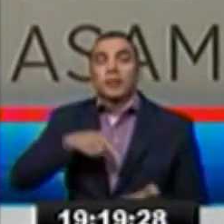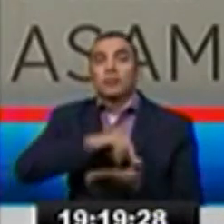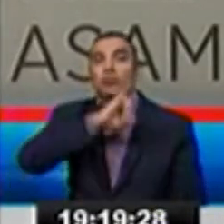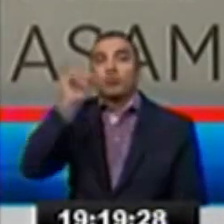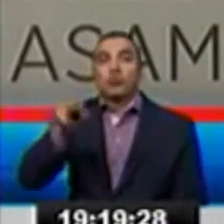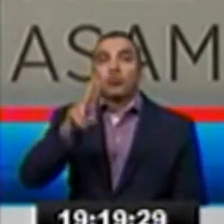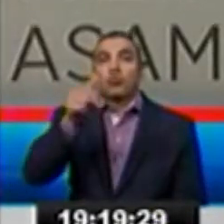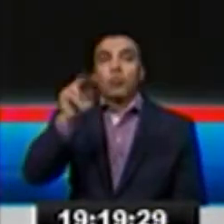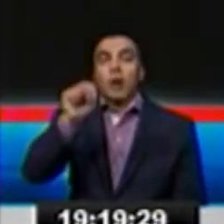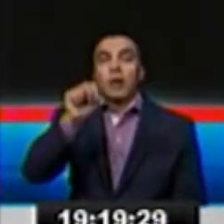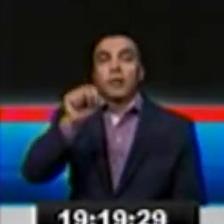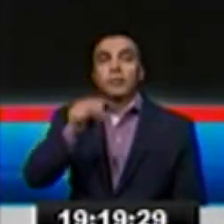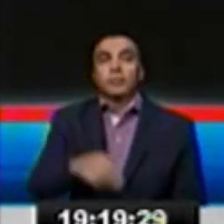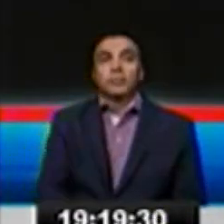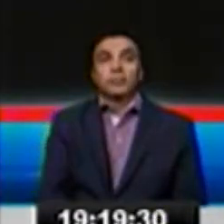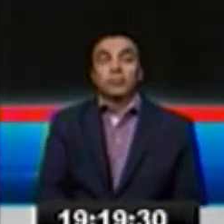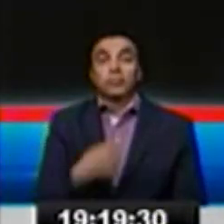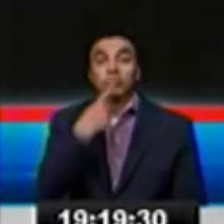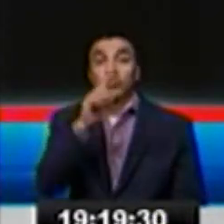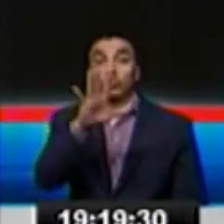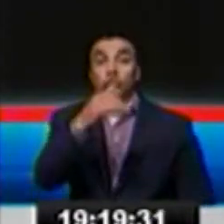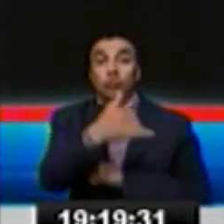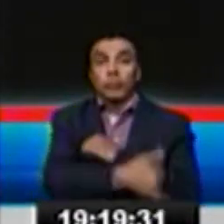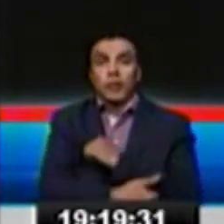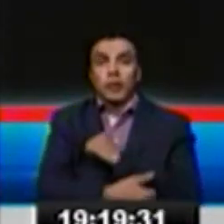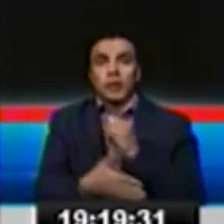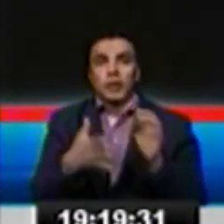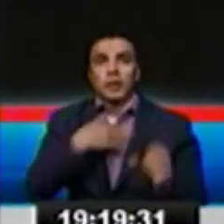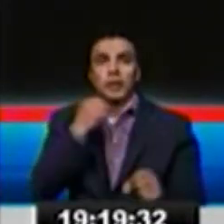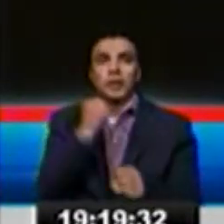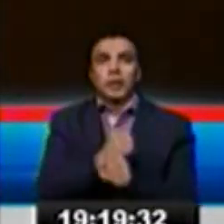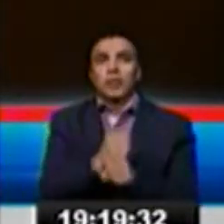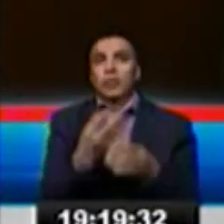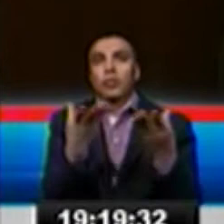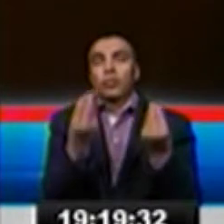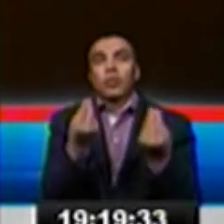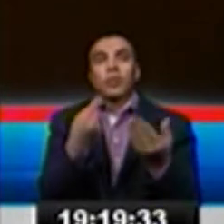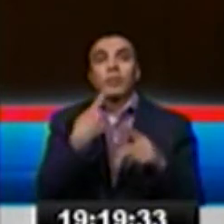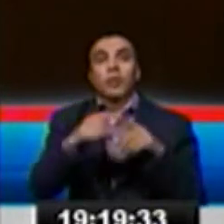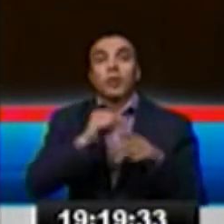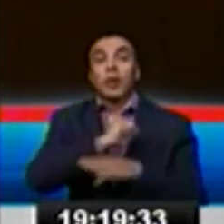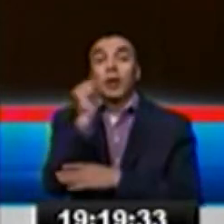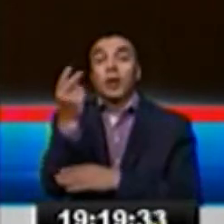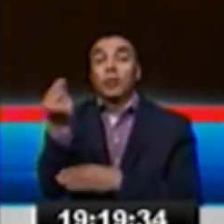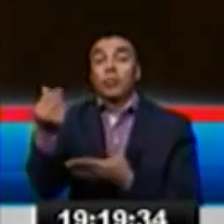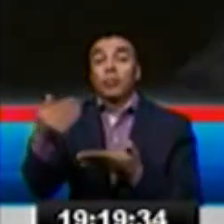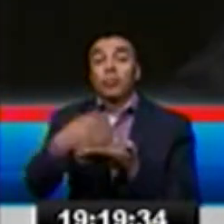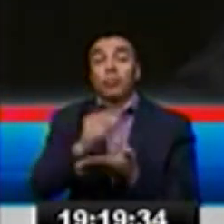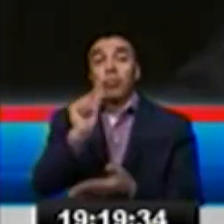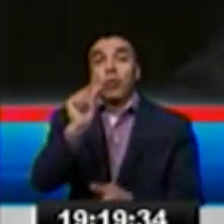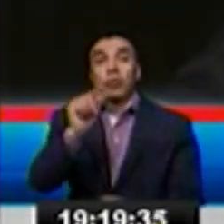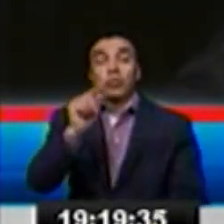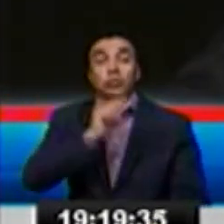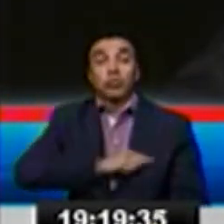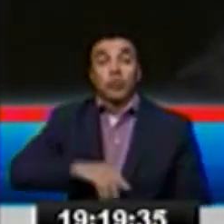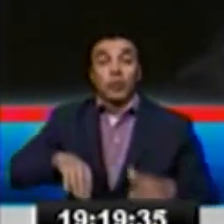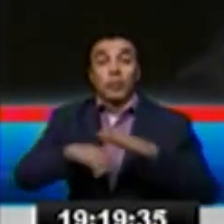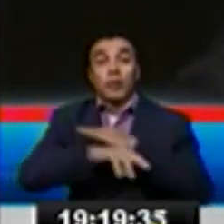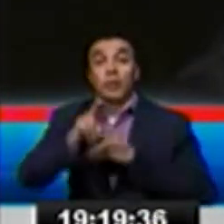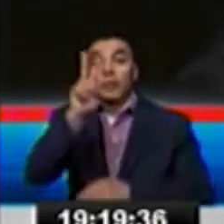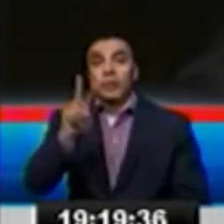Venezuela. Hausmann dice que en su país se trabaja mucho y se gana poco. El salario mínimo en Venezuela, para poner,